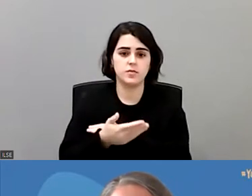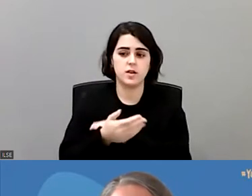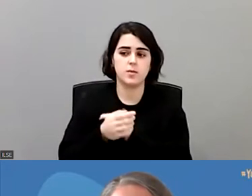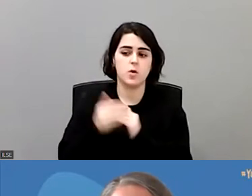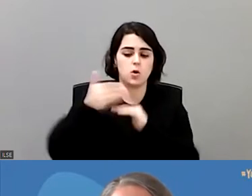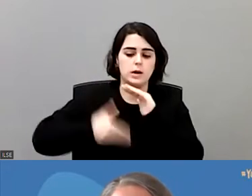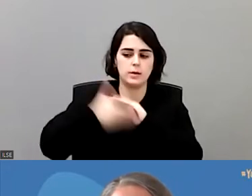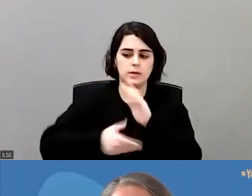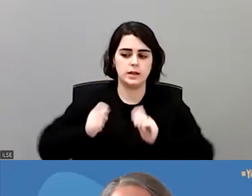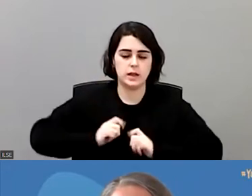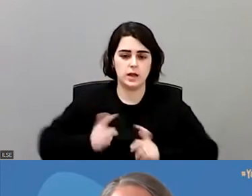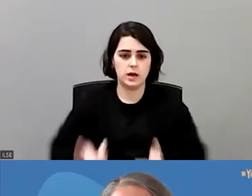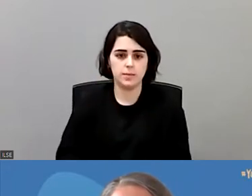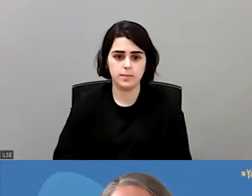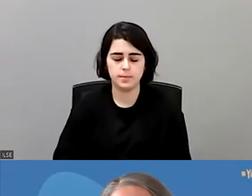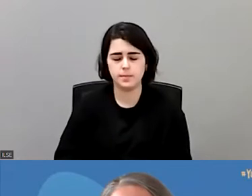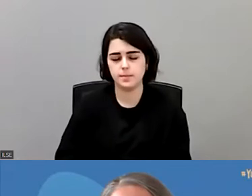limitante.